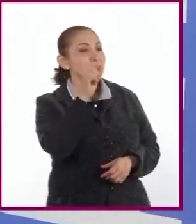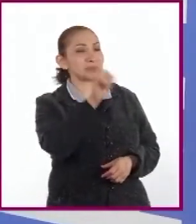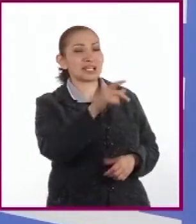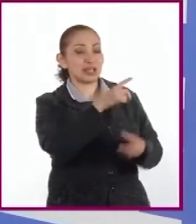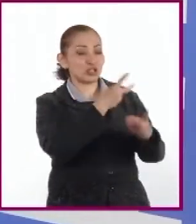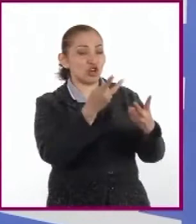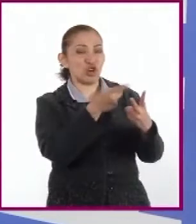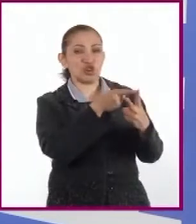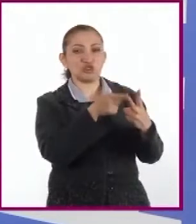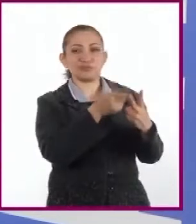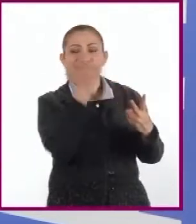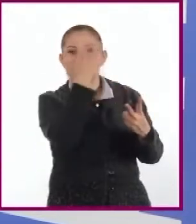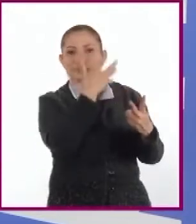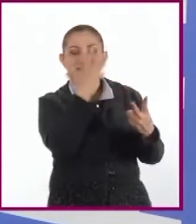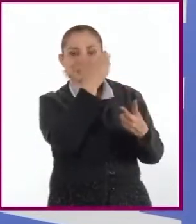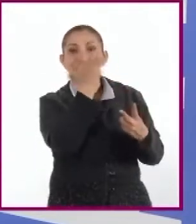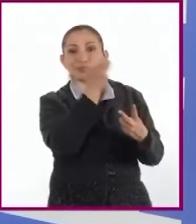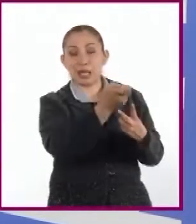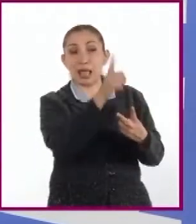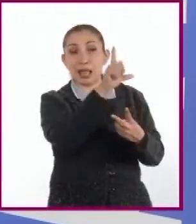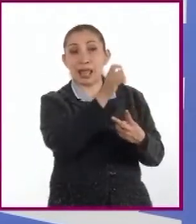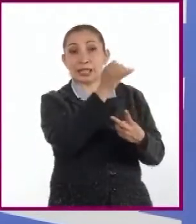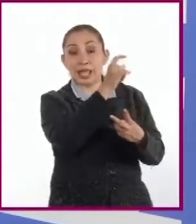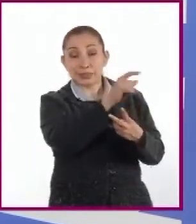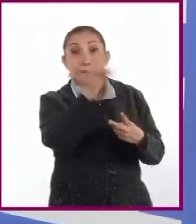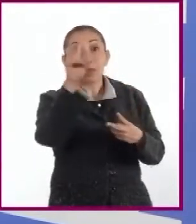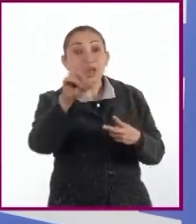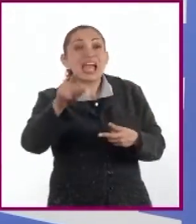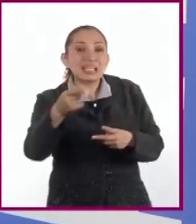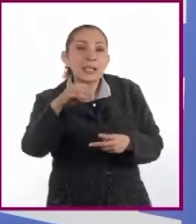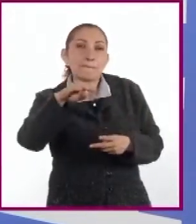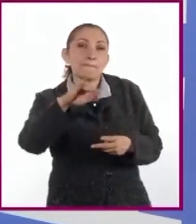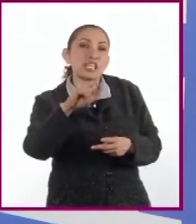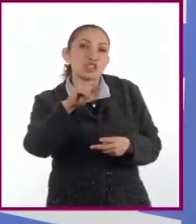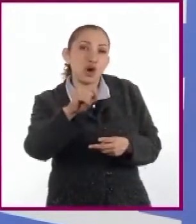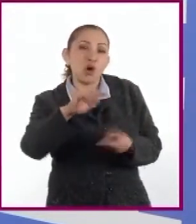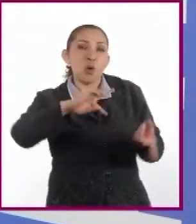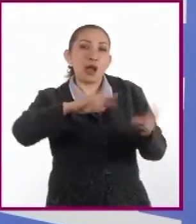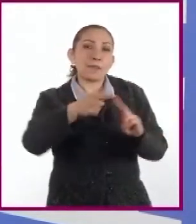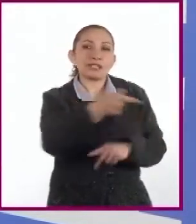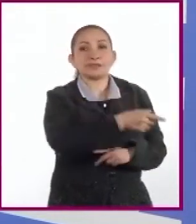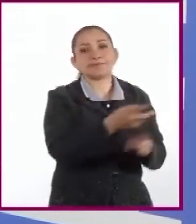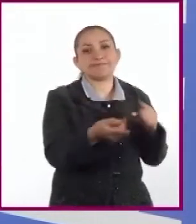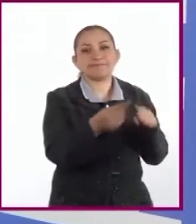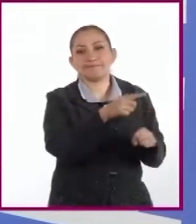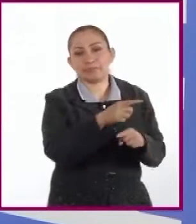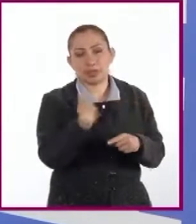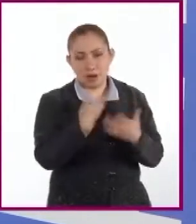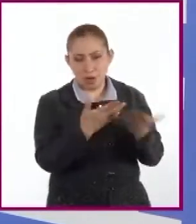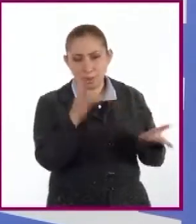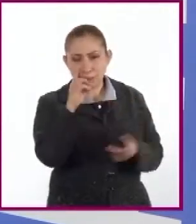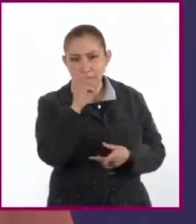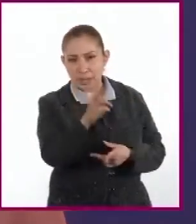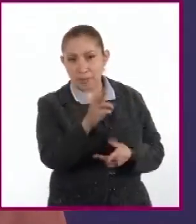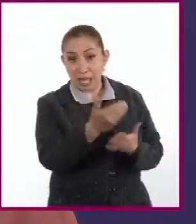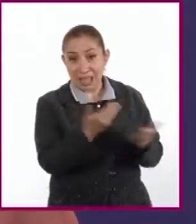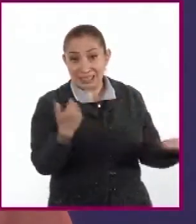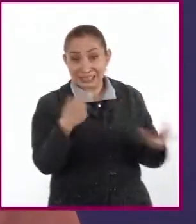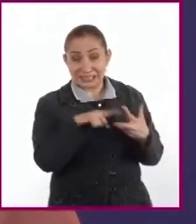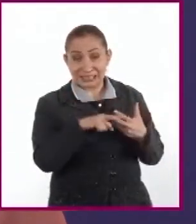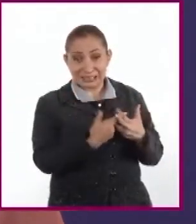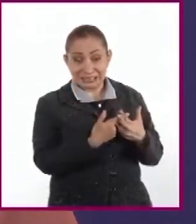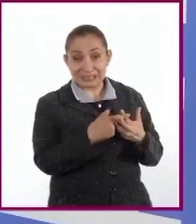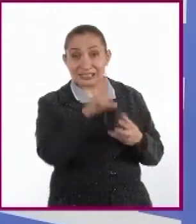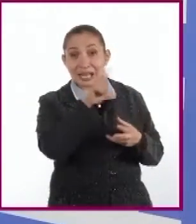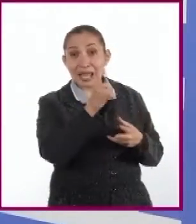se confundan y por ello encontramos leyendas que en realidad son mitos y viceversa. ¿Qué les parece si antes de continuar con